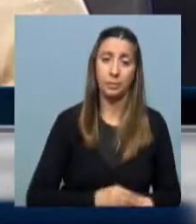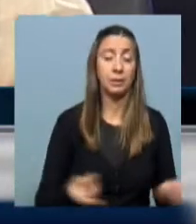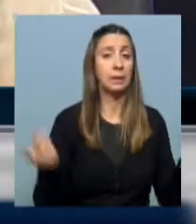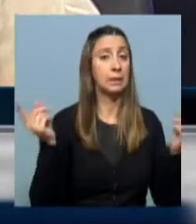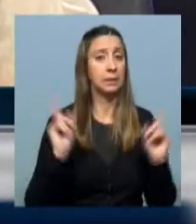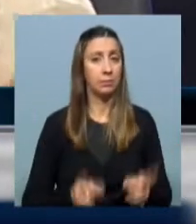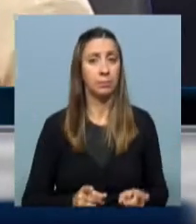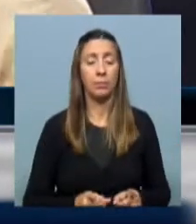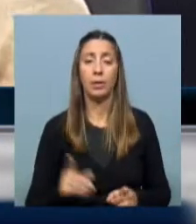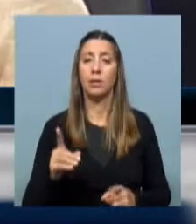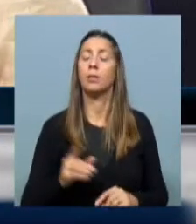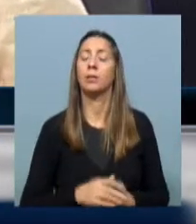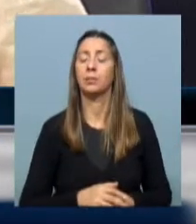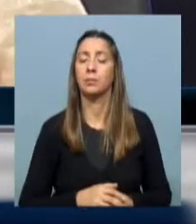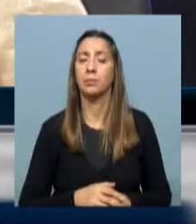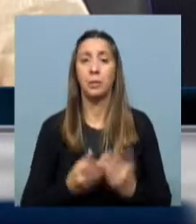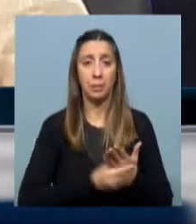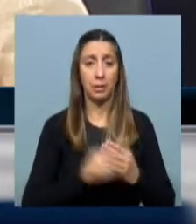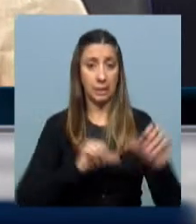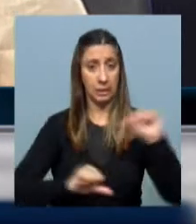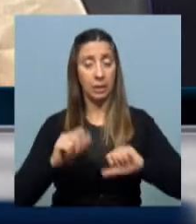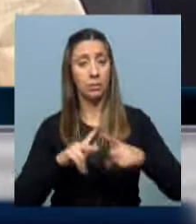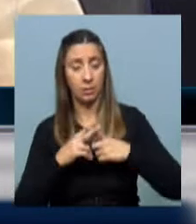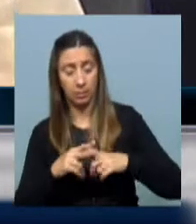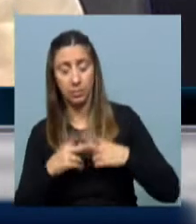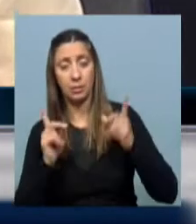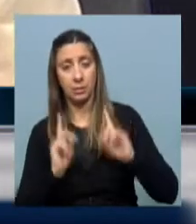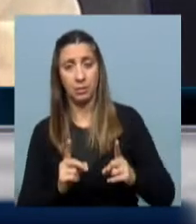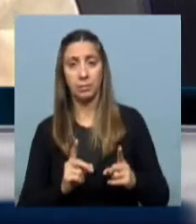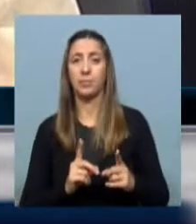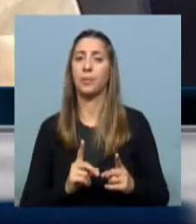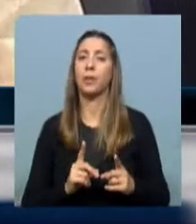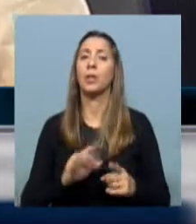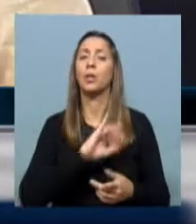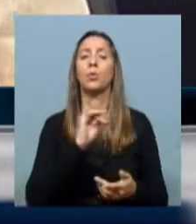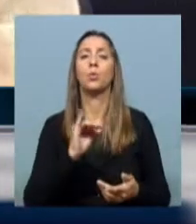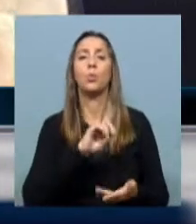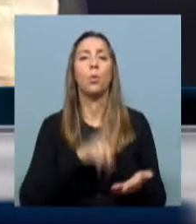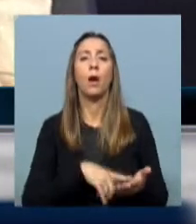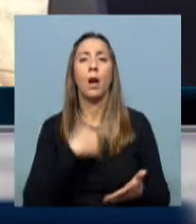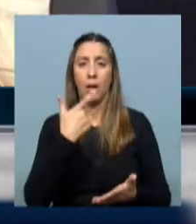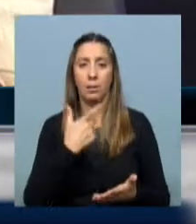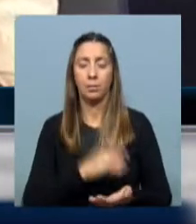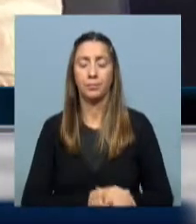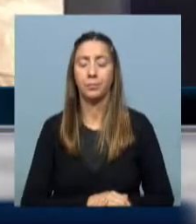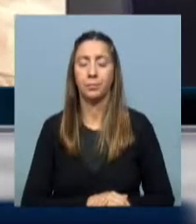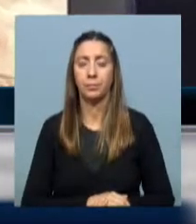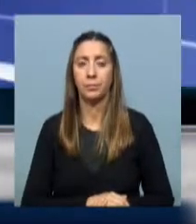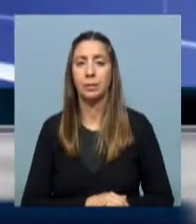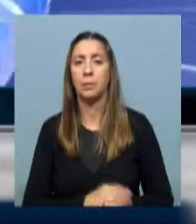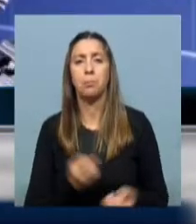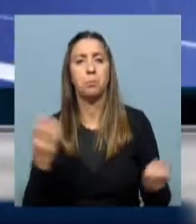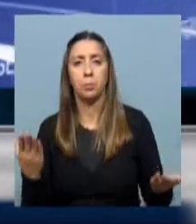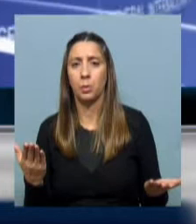también lo ve el Ministerio de Ciencia y Tecnología, que me está dando zonas de calor. Bien, recálqueme un poco la diferencia, por